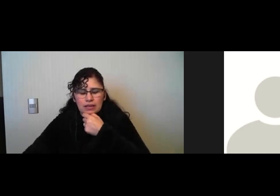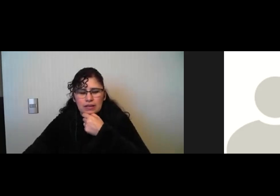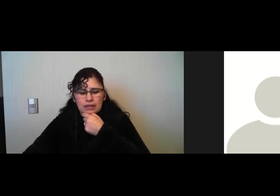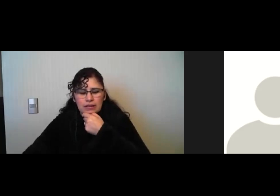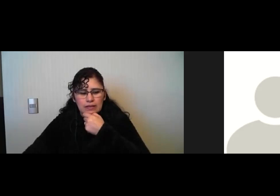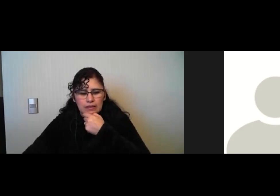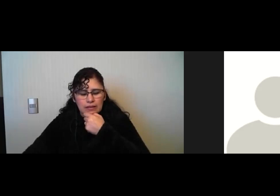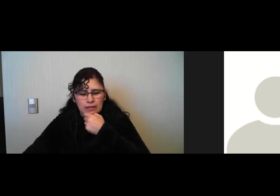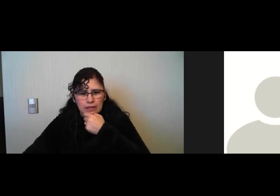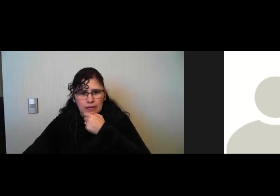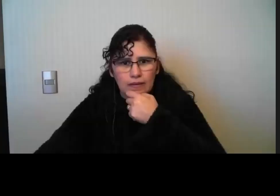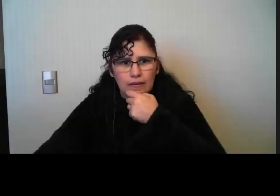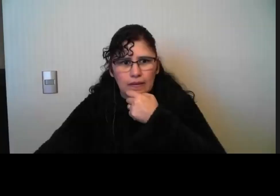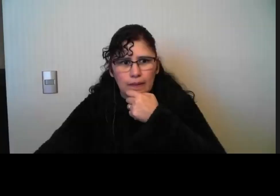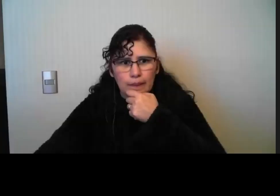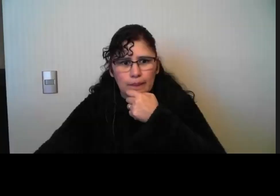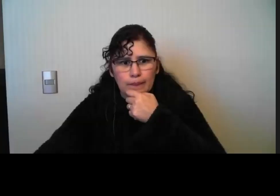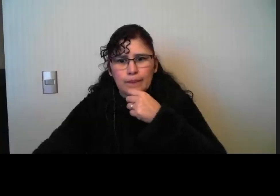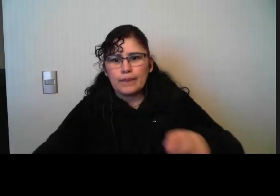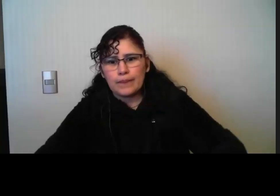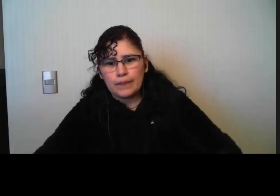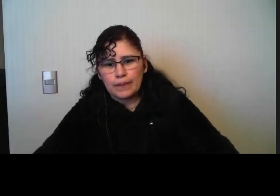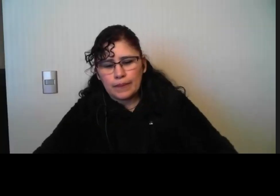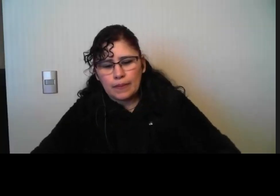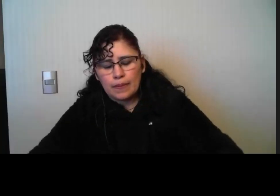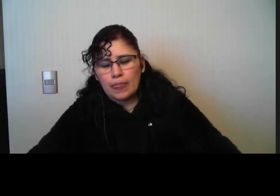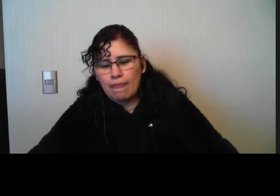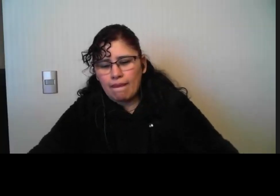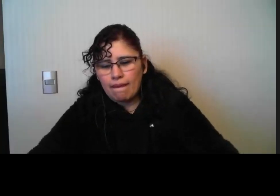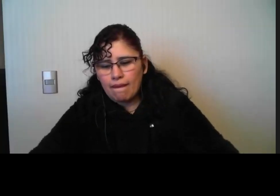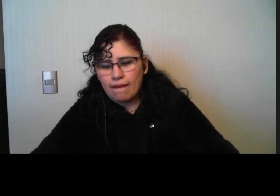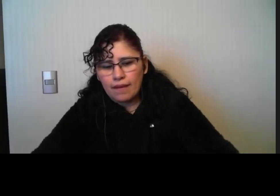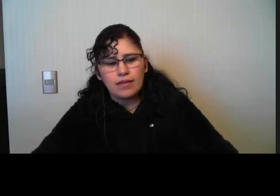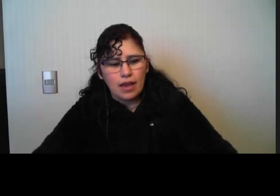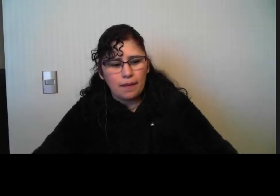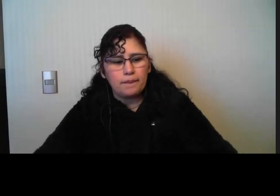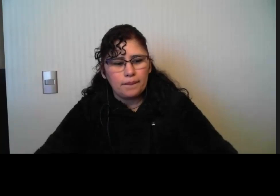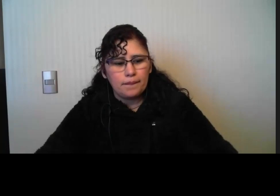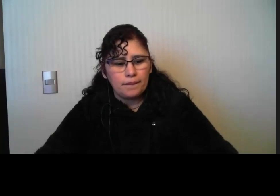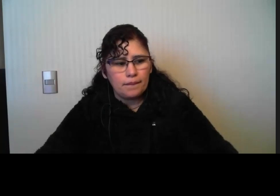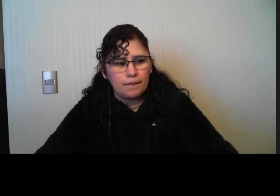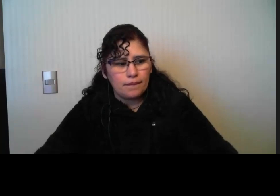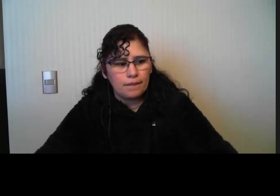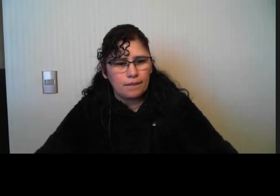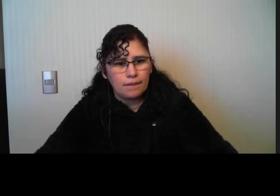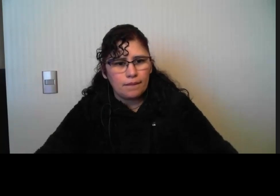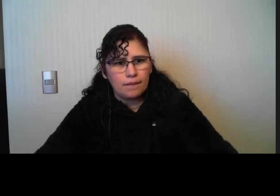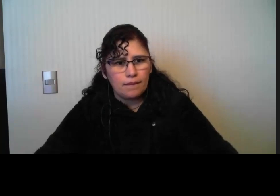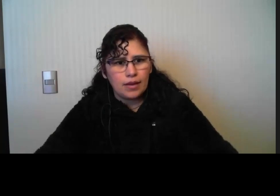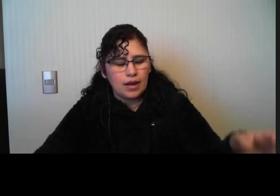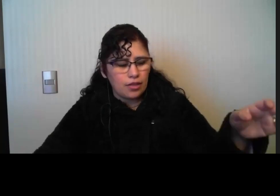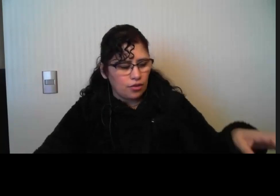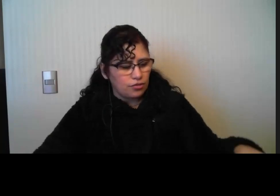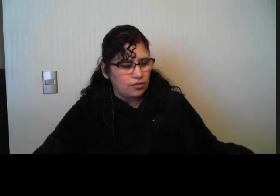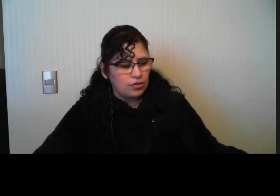fijada una reunión a las 3 de la tarde con internos de Fono. Ya, Tengo libre a las 2